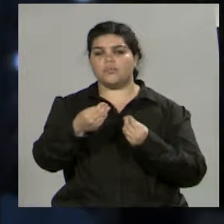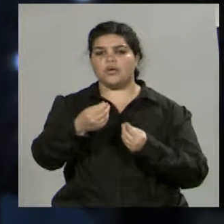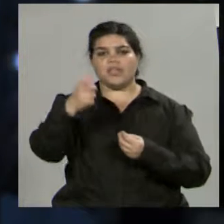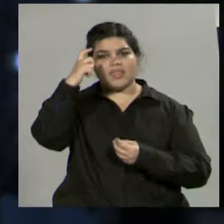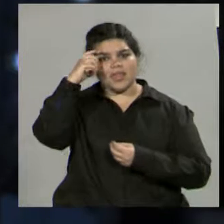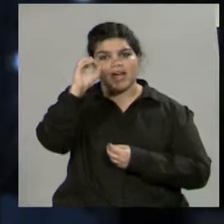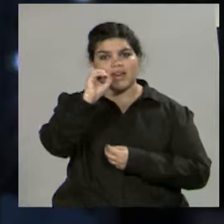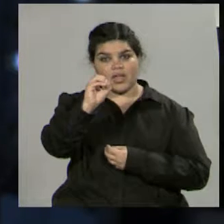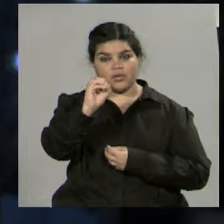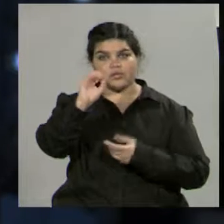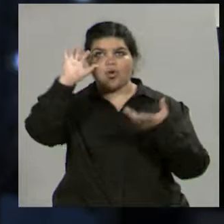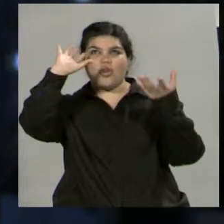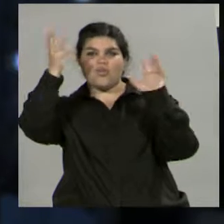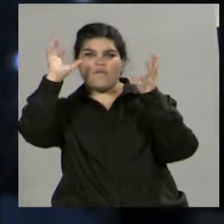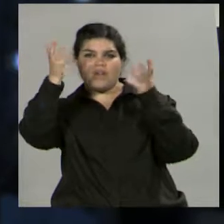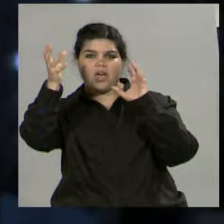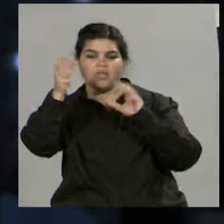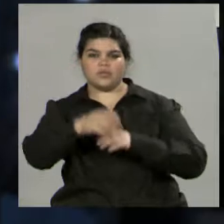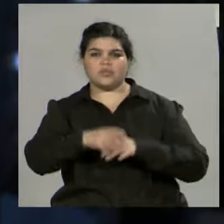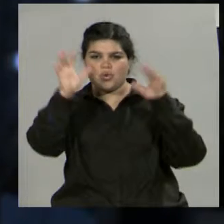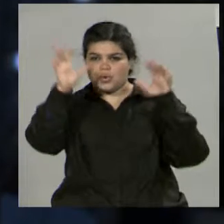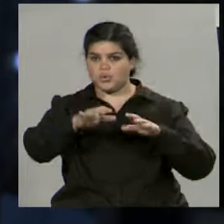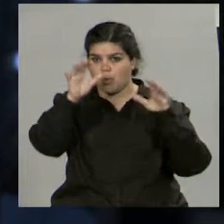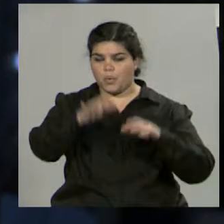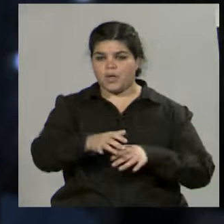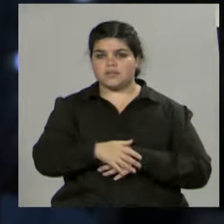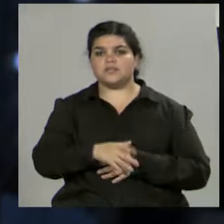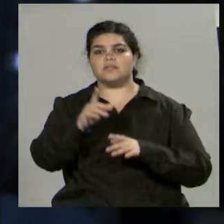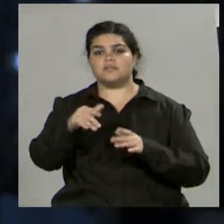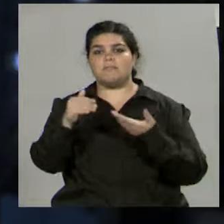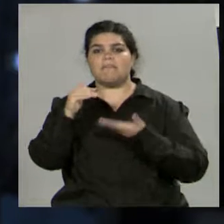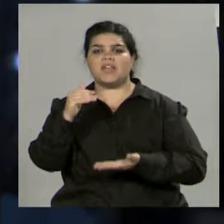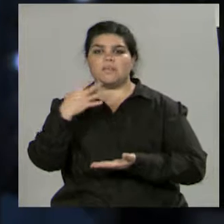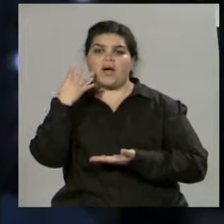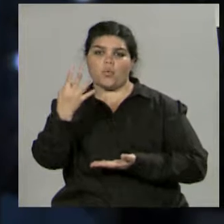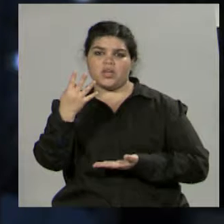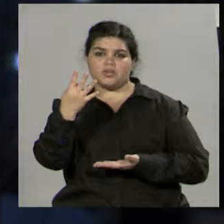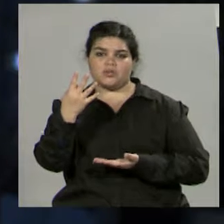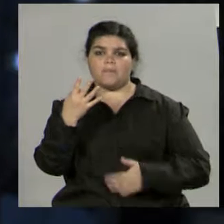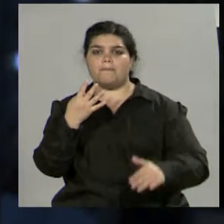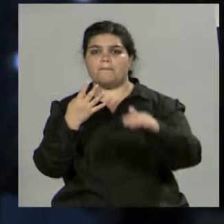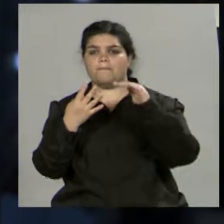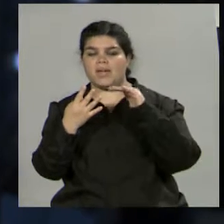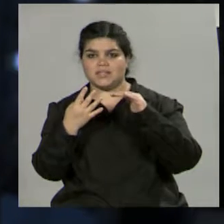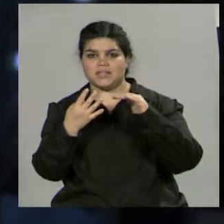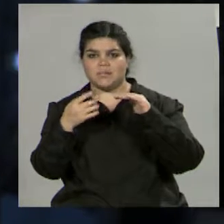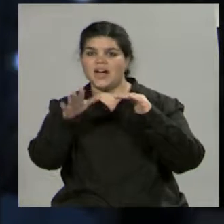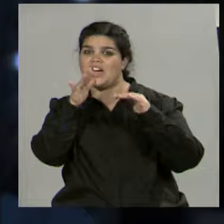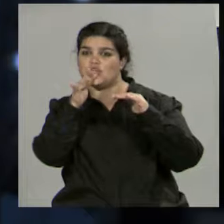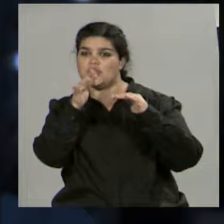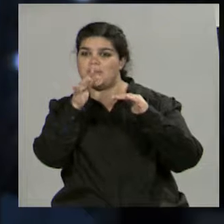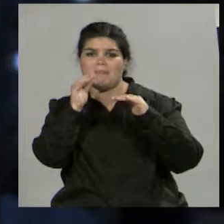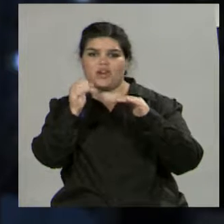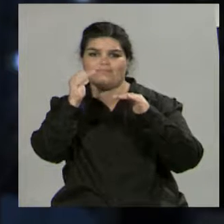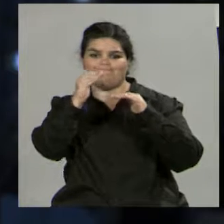grados, el cielo está nublado con precipitaciones, la mínima de hoy fue de 4 grados y la máxima que se espera esperaba de 14, no la